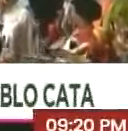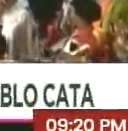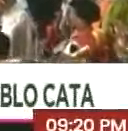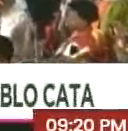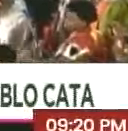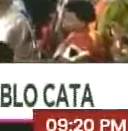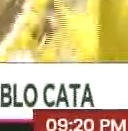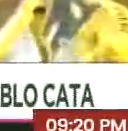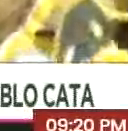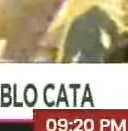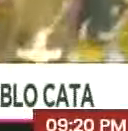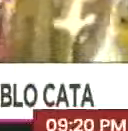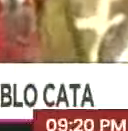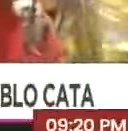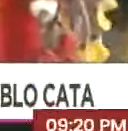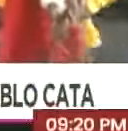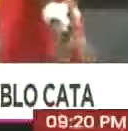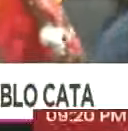Cata, pues.